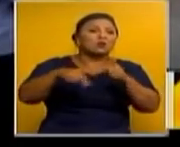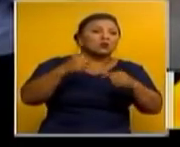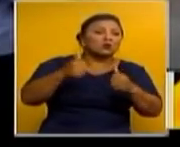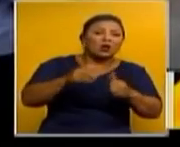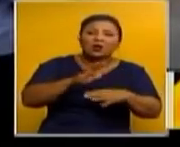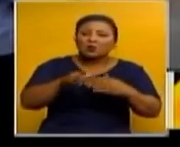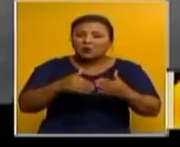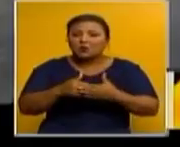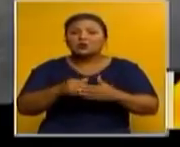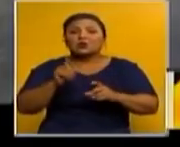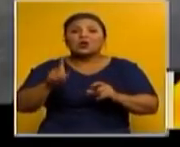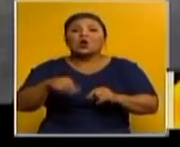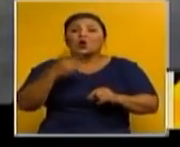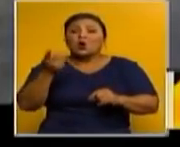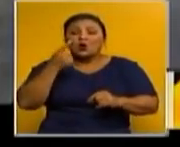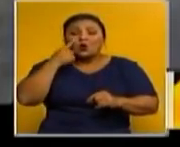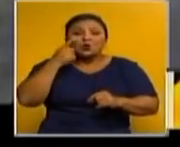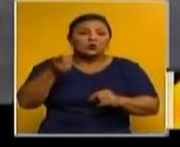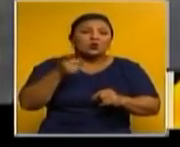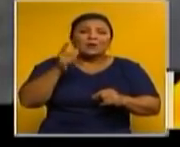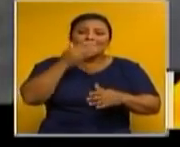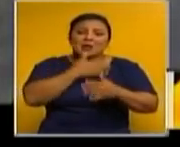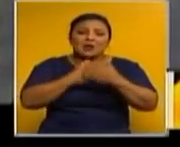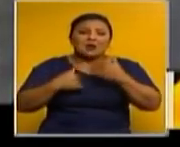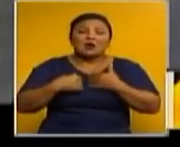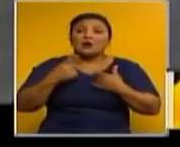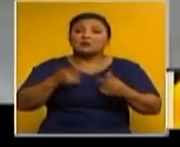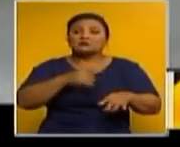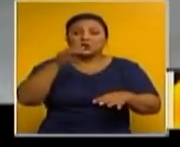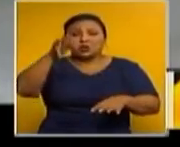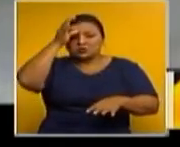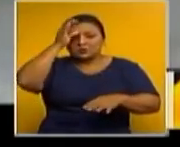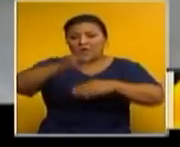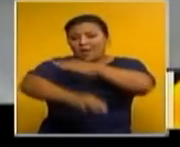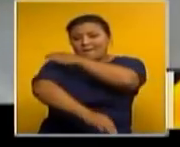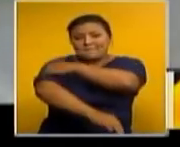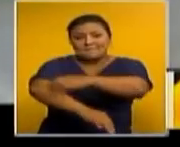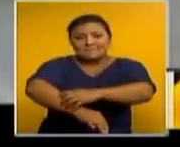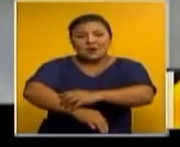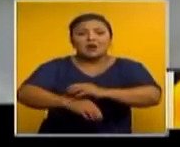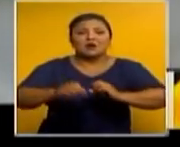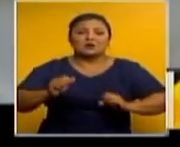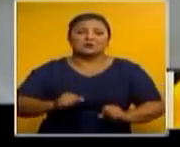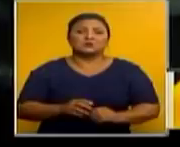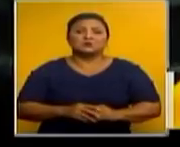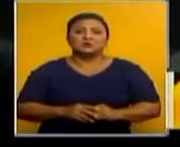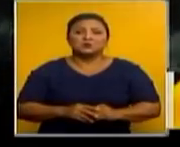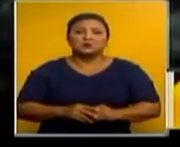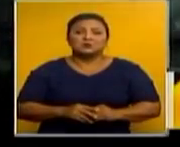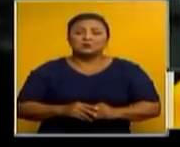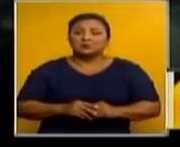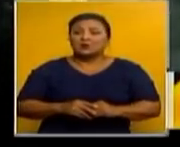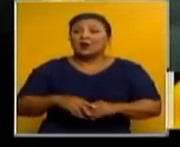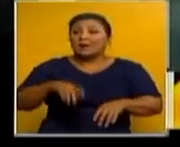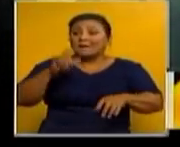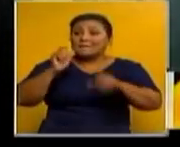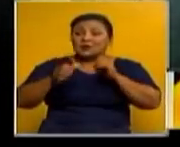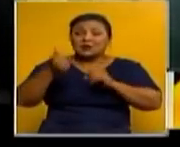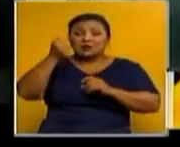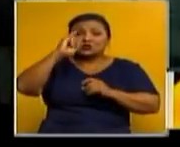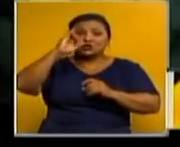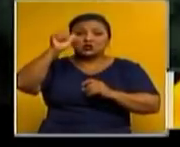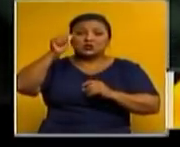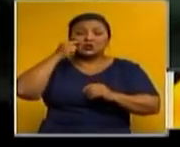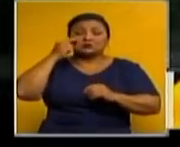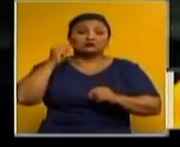en quirófano, está siendo reparado de una herida muy grave en el brazo, con el brazo izquierdo. Personal de la CIAT realizó